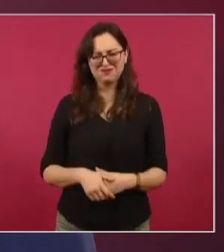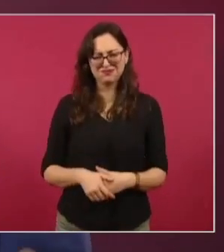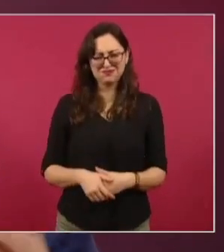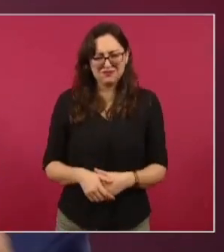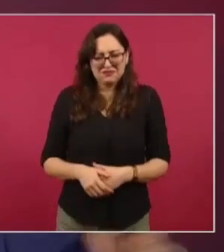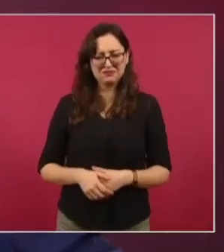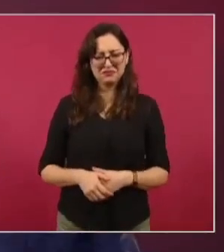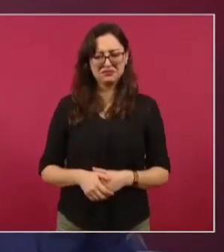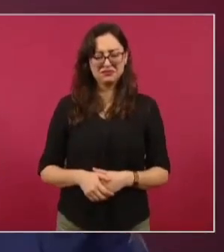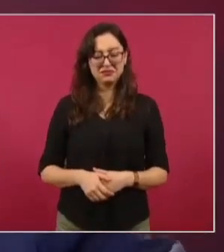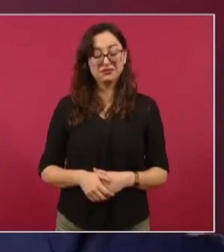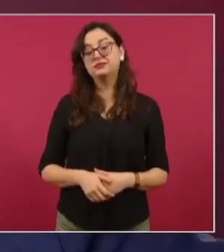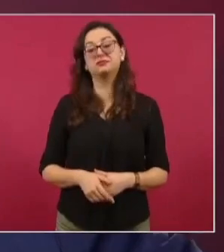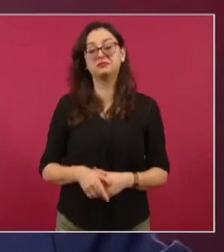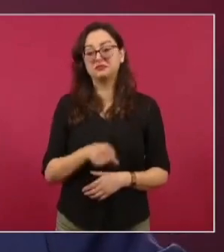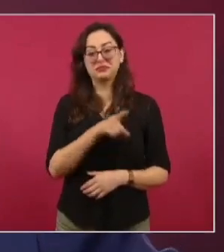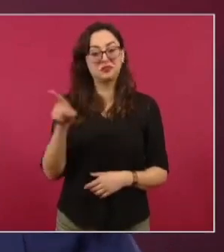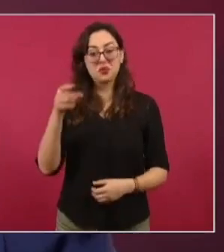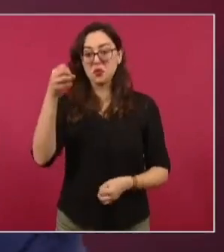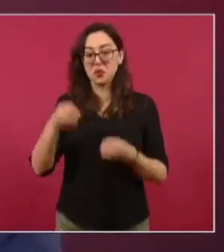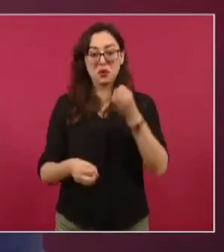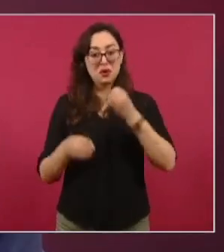por eso no deberían de estar ahí